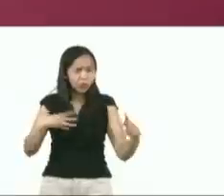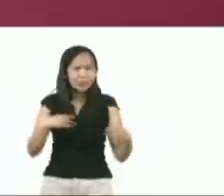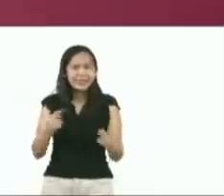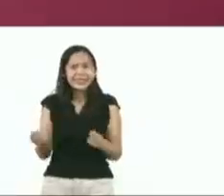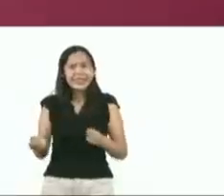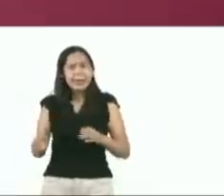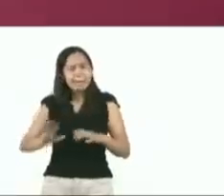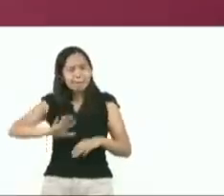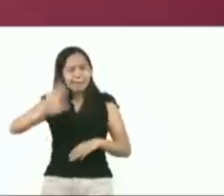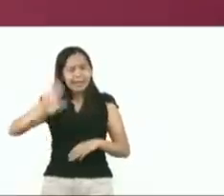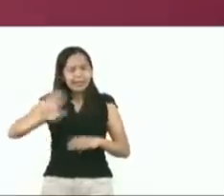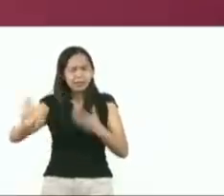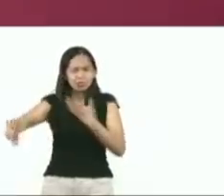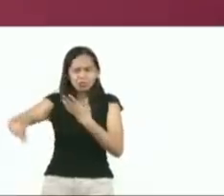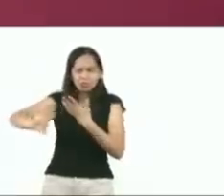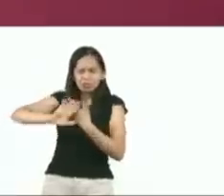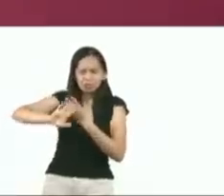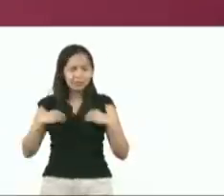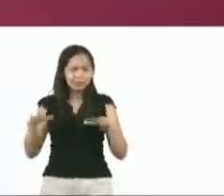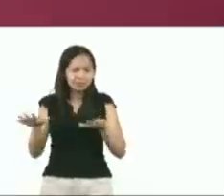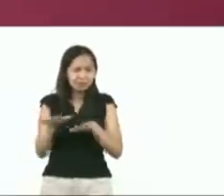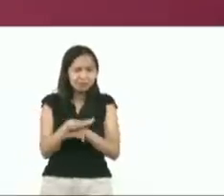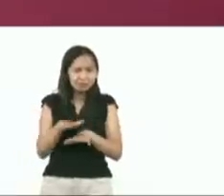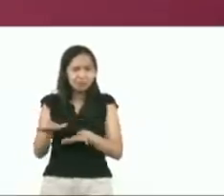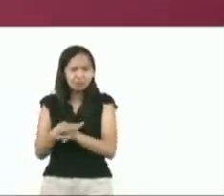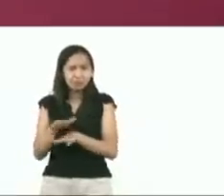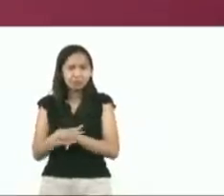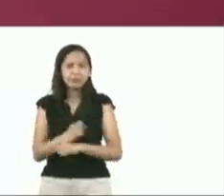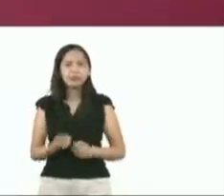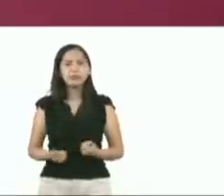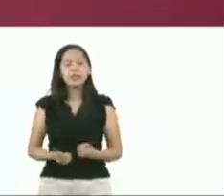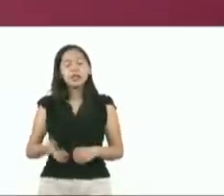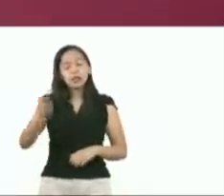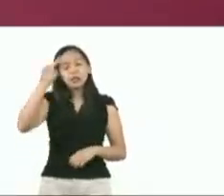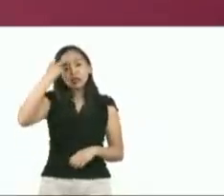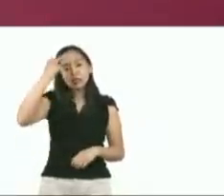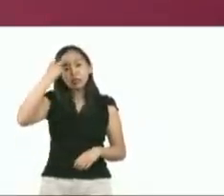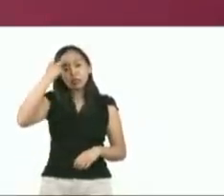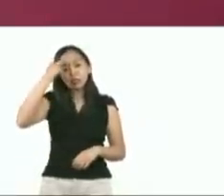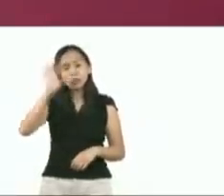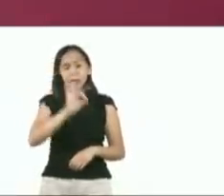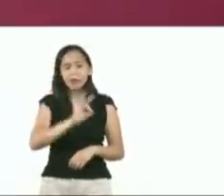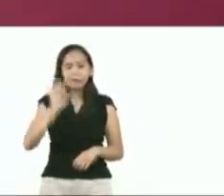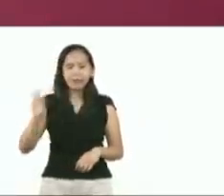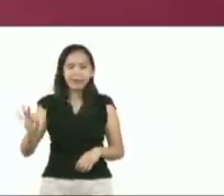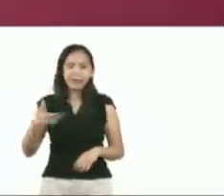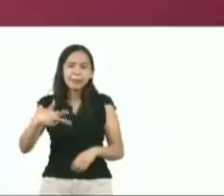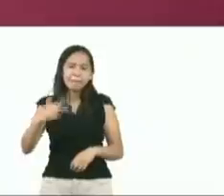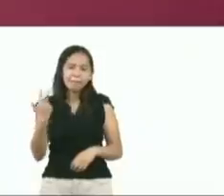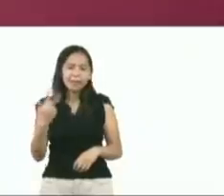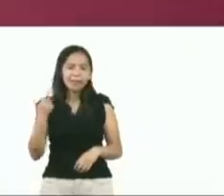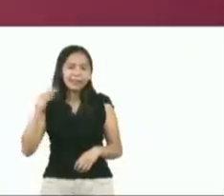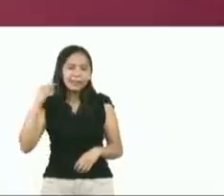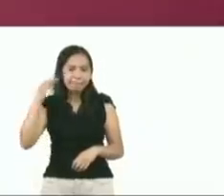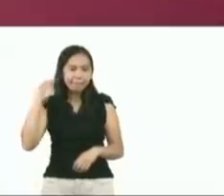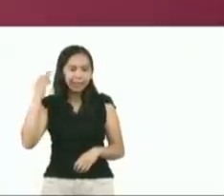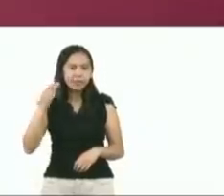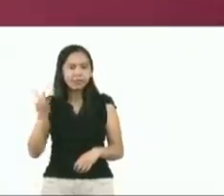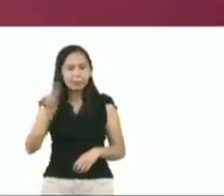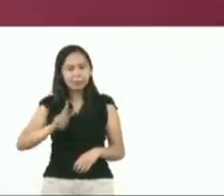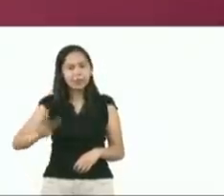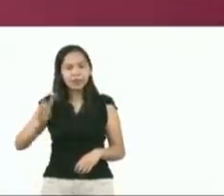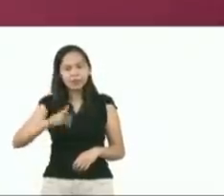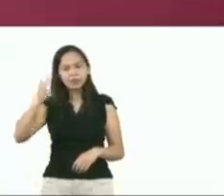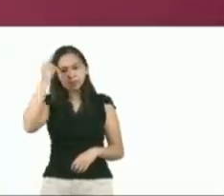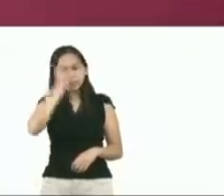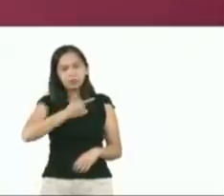un ataque contundente en contra de la humanidad. Recuerdo aquella fecha, el 13 de marzo, un viernes en